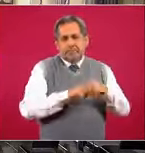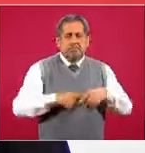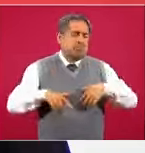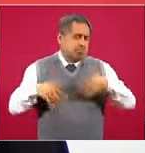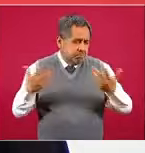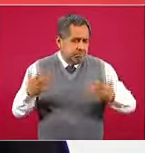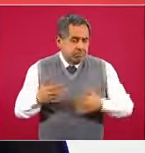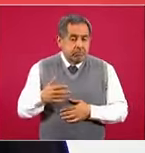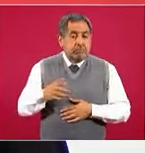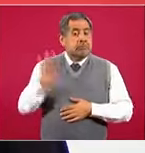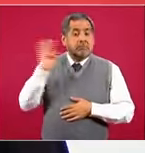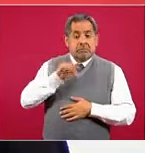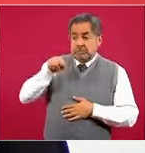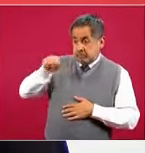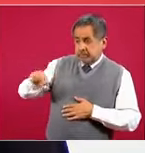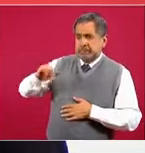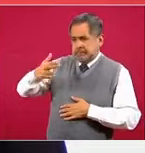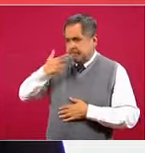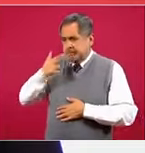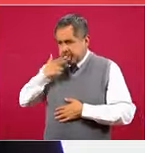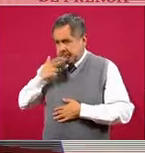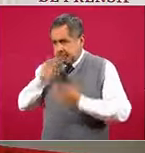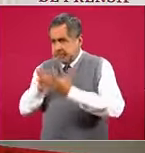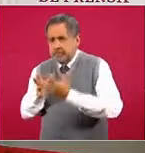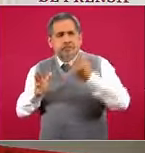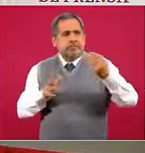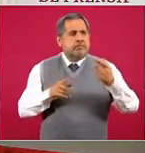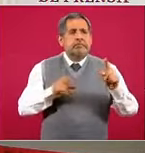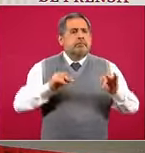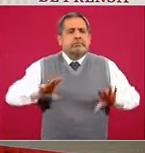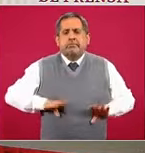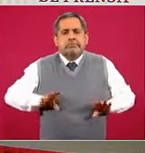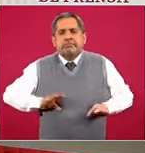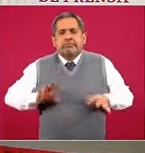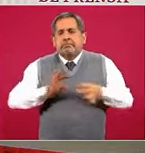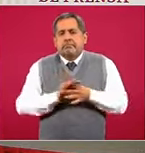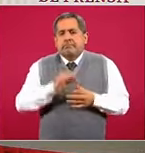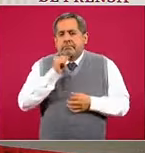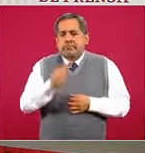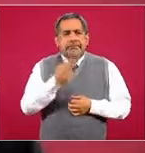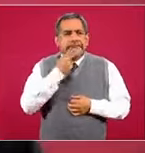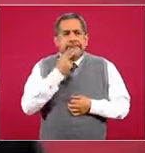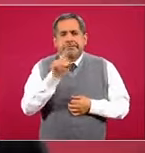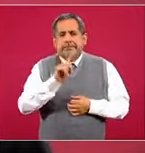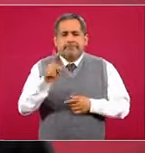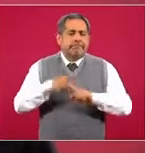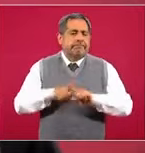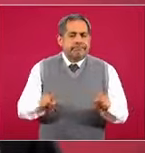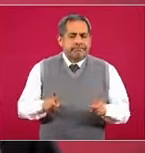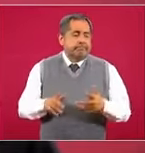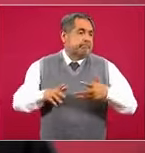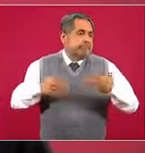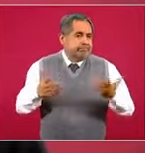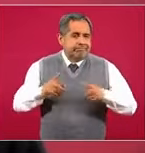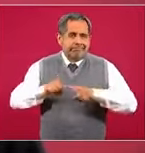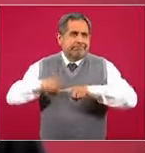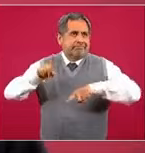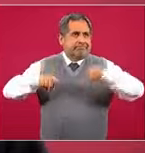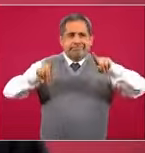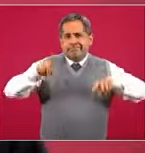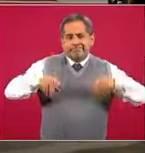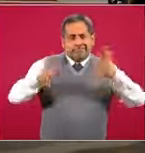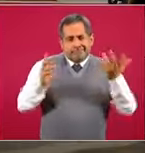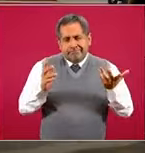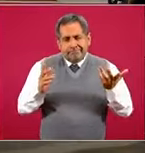medidas que pudieran funcionar en algunas entidades de la República pudieran no necesariamente tener